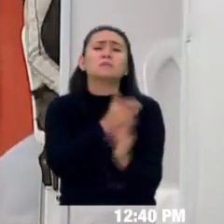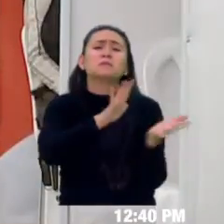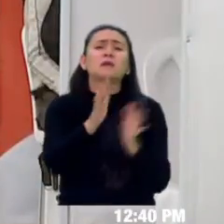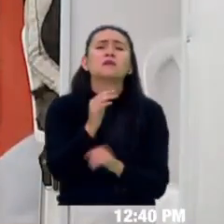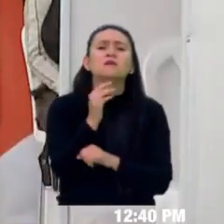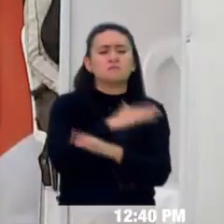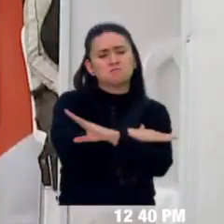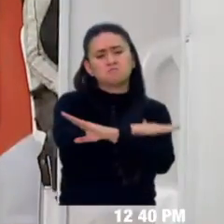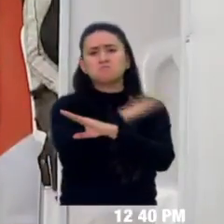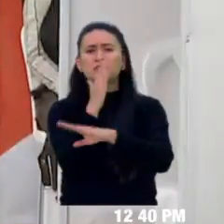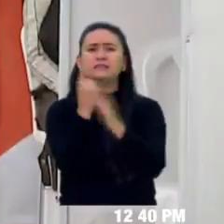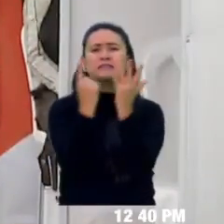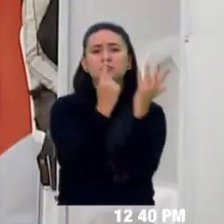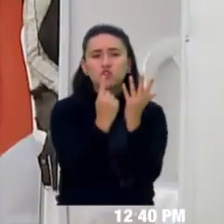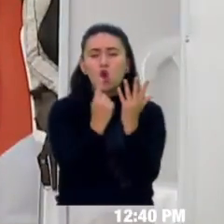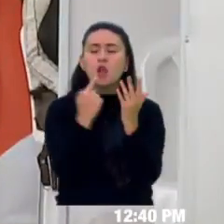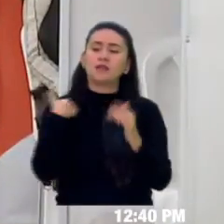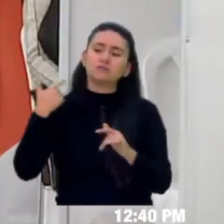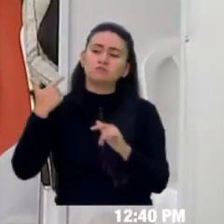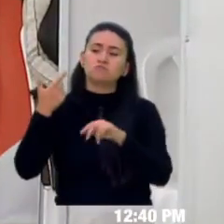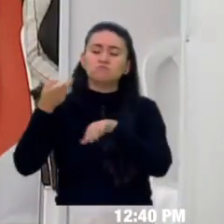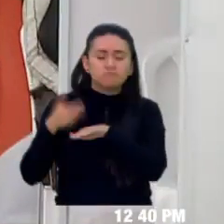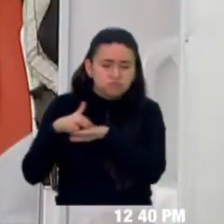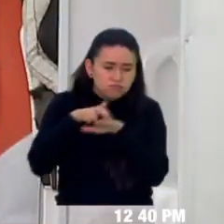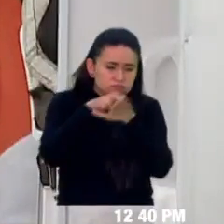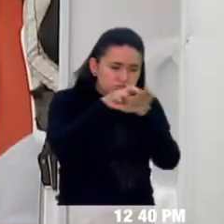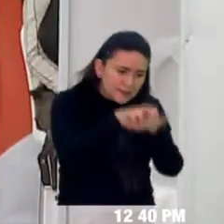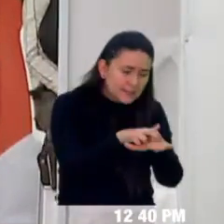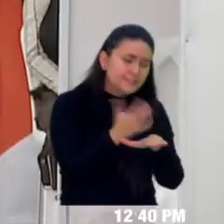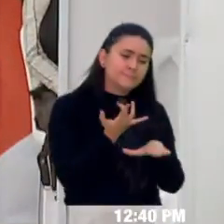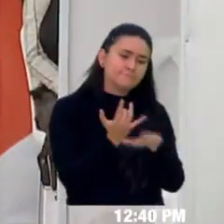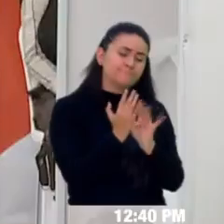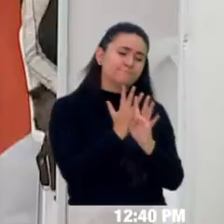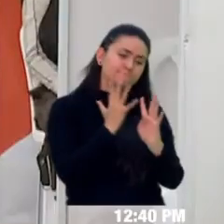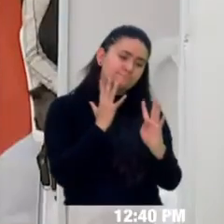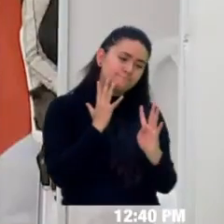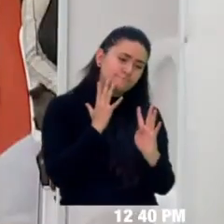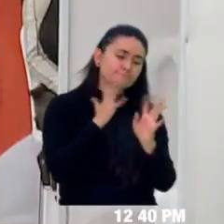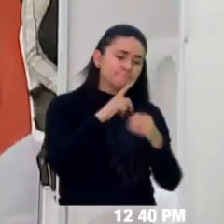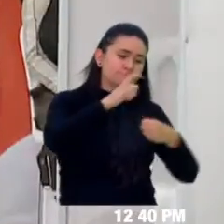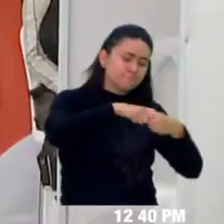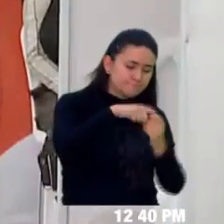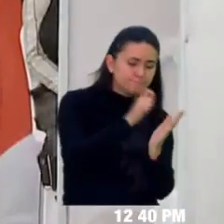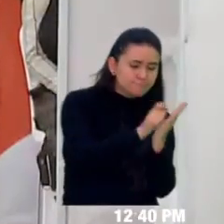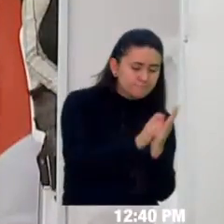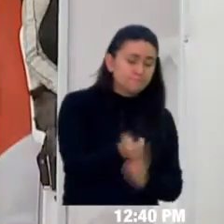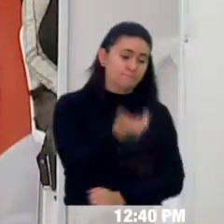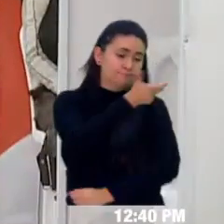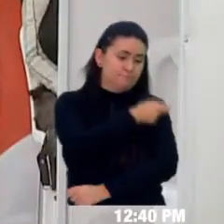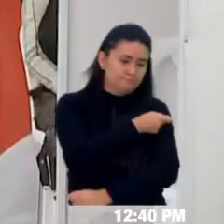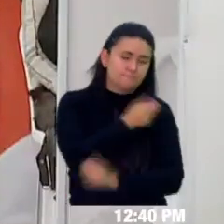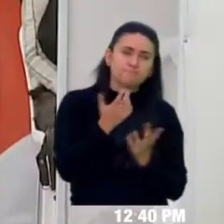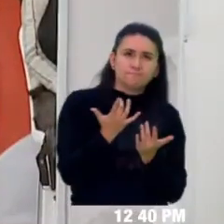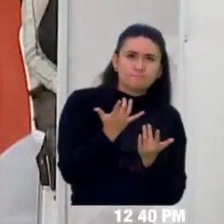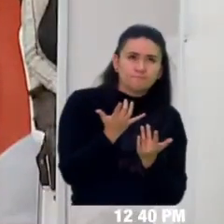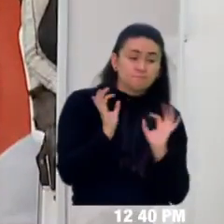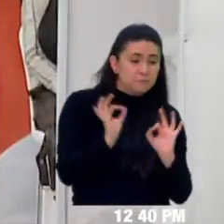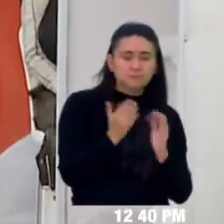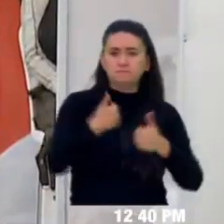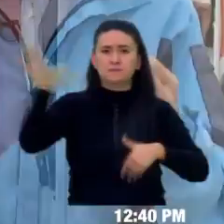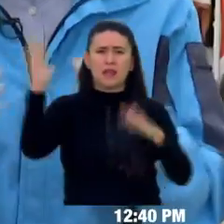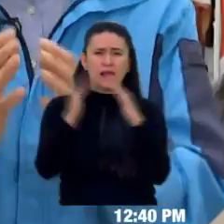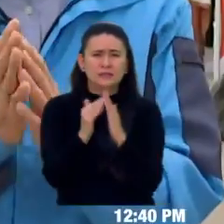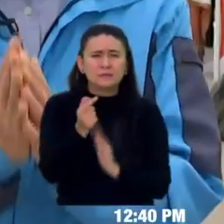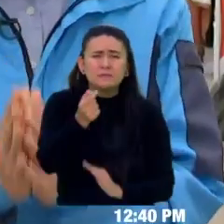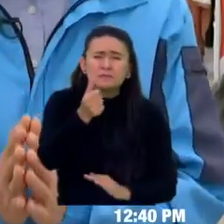medio día, mientras su merced viene, unas 2 horas se demora el proceso entre la fila, el registro, la vacunación y la observación. Es el medio